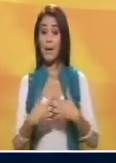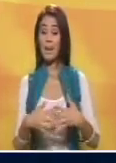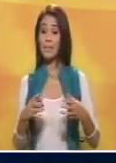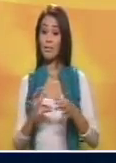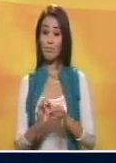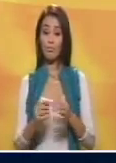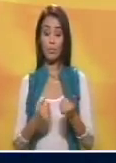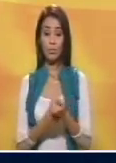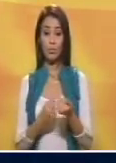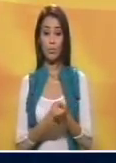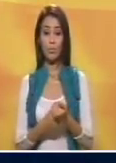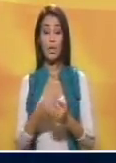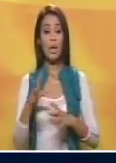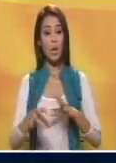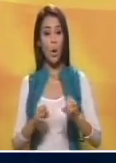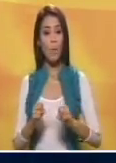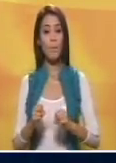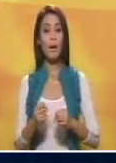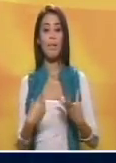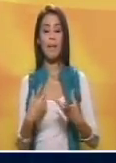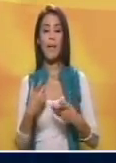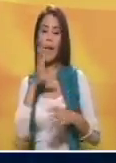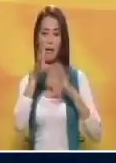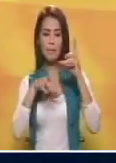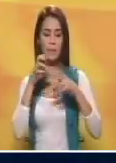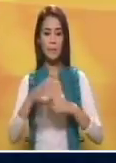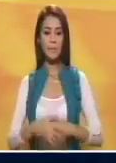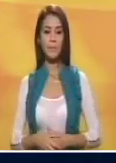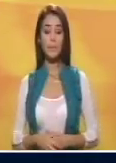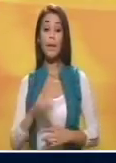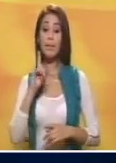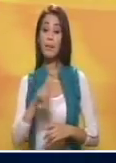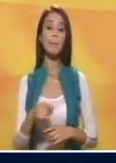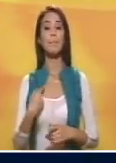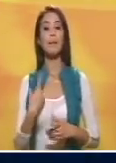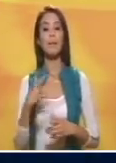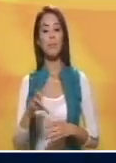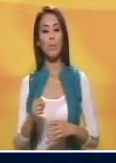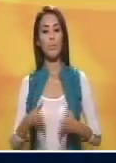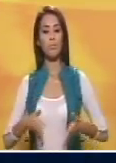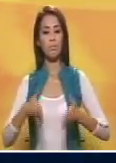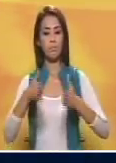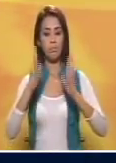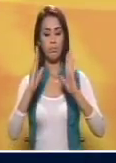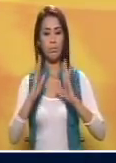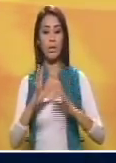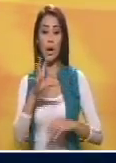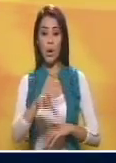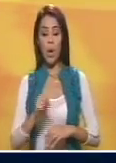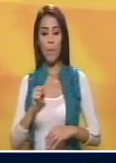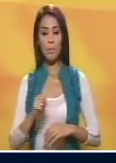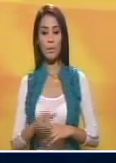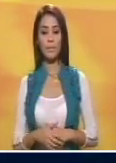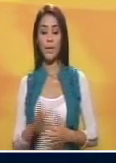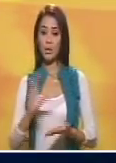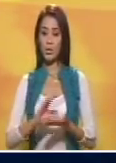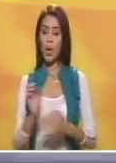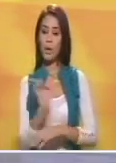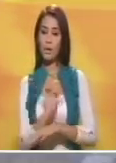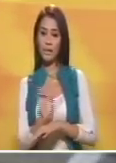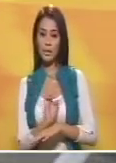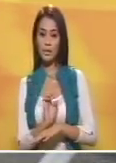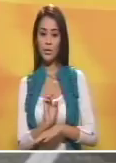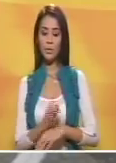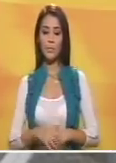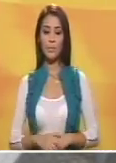con la compra de más de 1,000 cabezas de ganado. Igualmente adquirieron miles de apartamentos, casas y fincas en ciudades como Quito, Guayaquil y